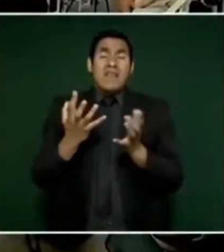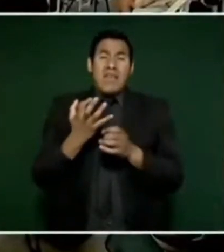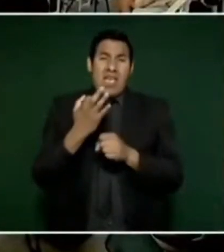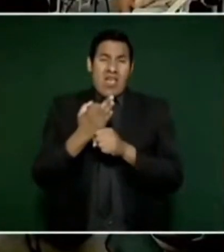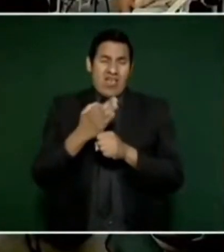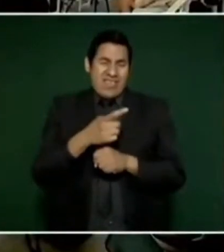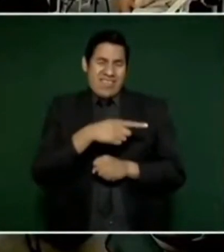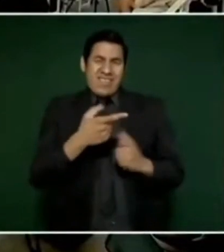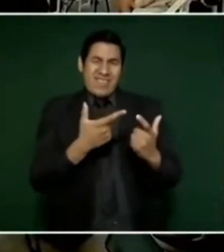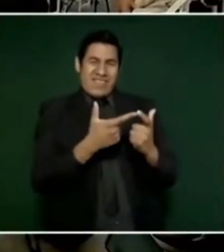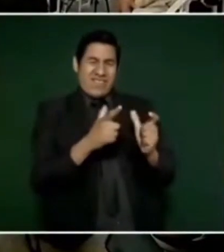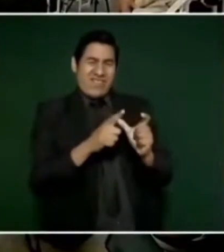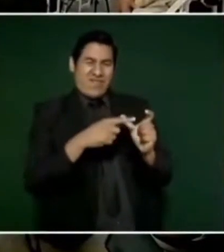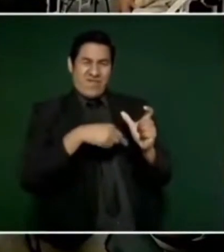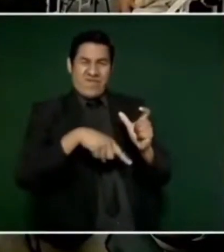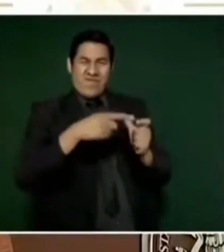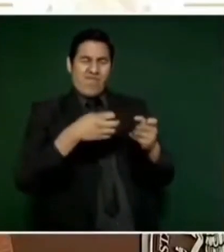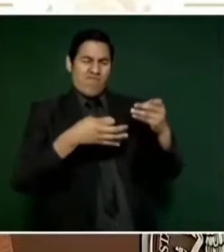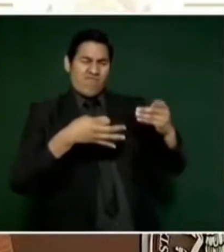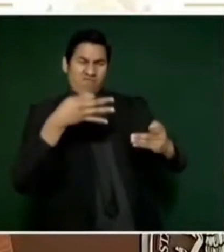legisladores del conservadurismo,